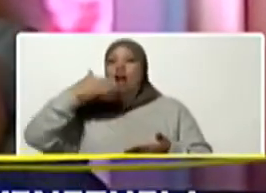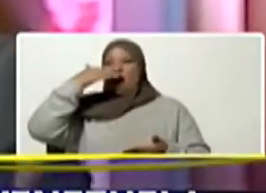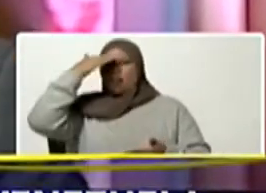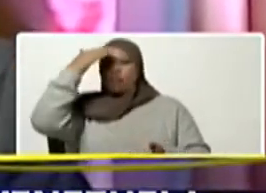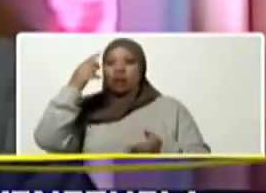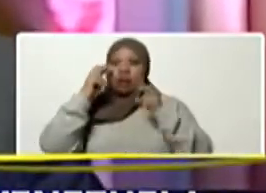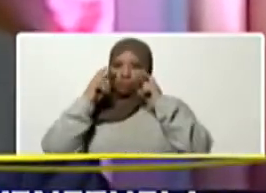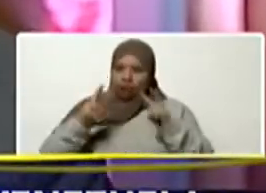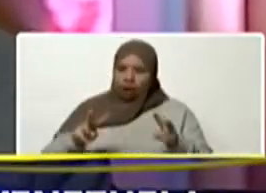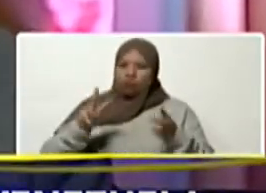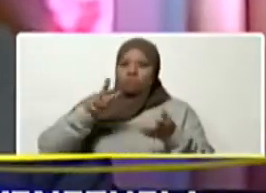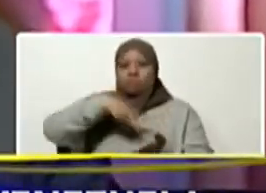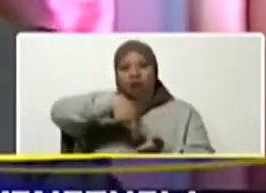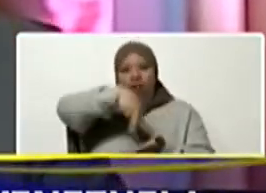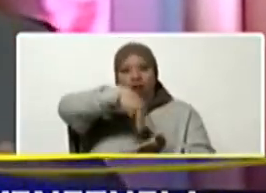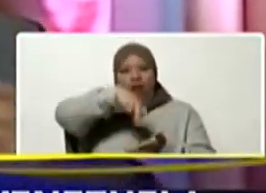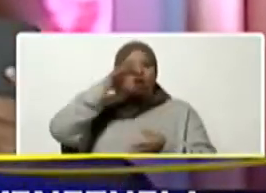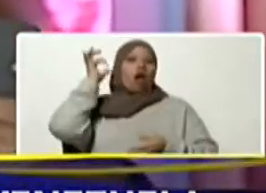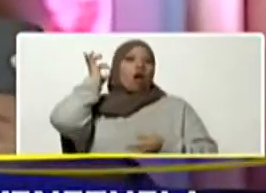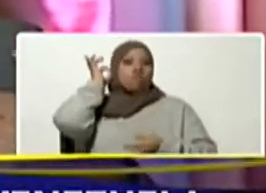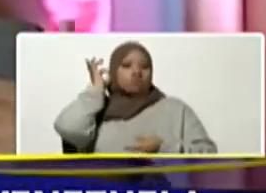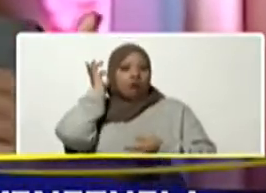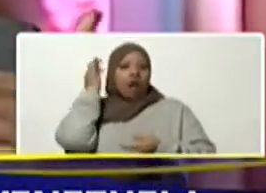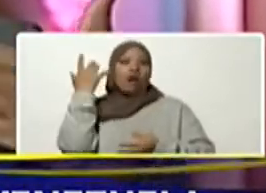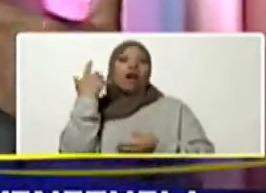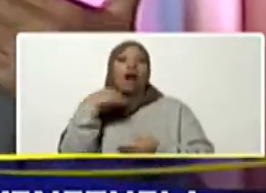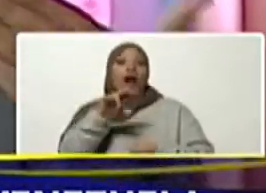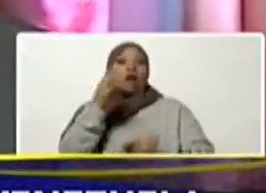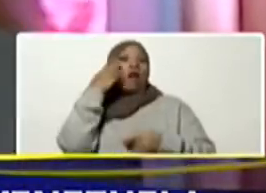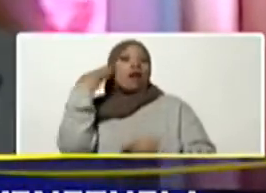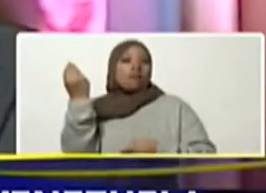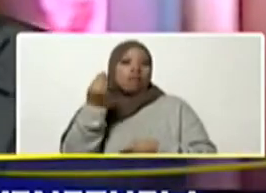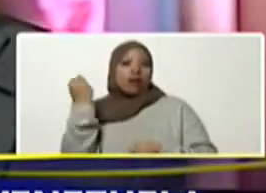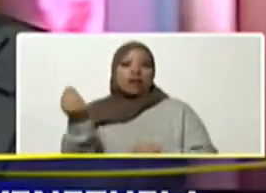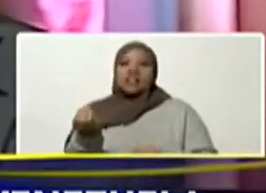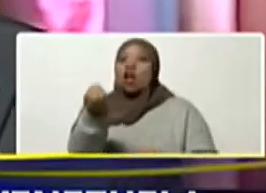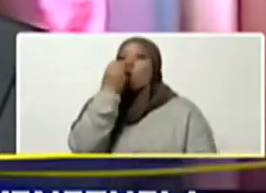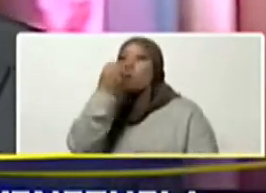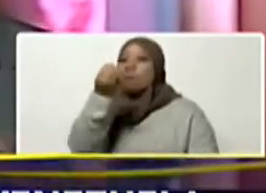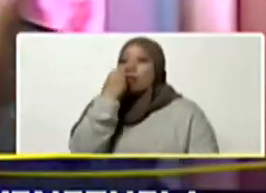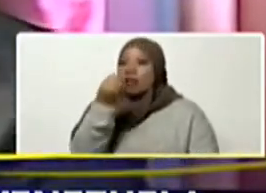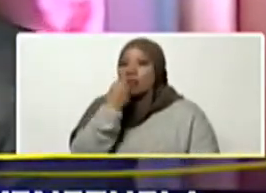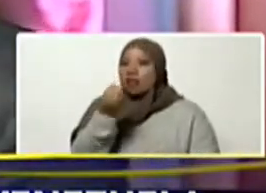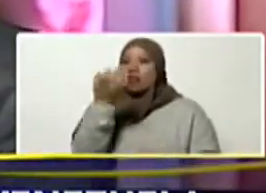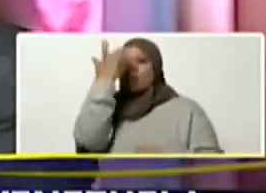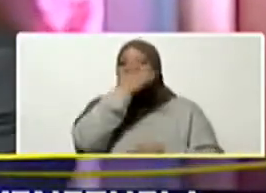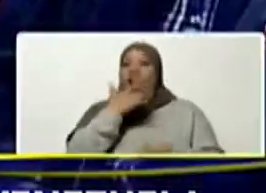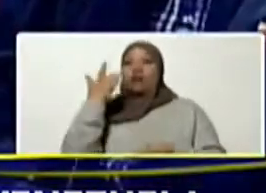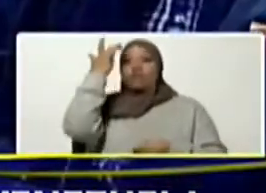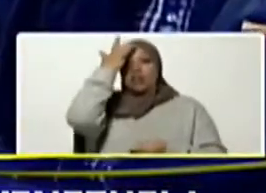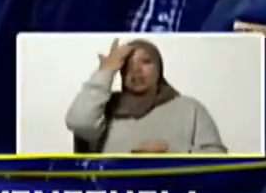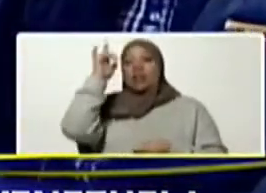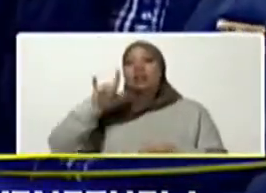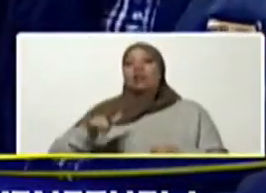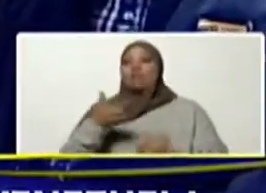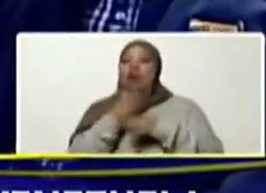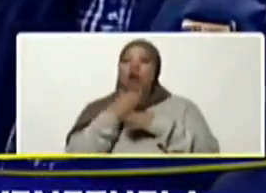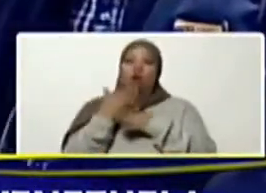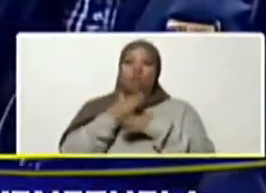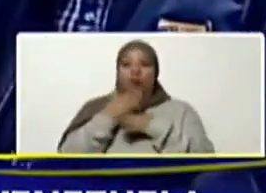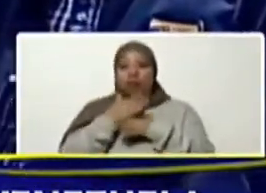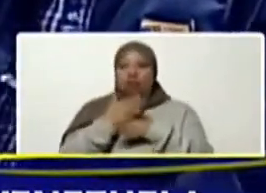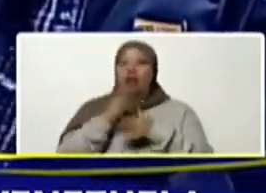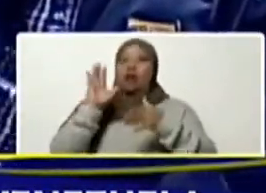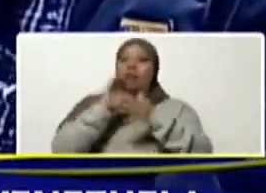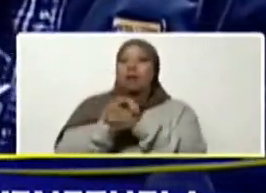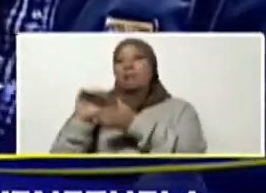una hermosa muestra también de la música, tendremos experiencias gastronómicas que vienen desde nuestra madre África también para compartir con las